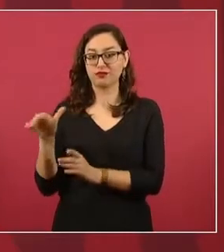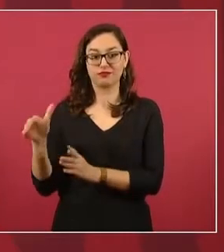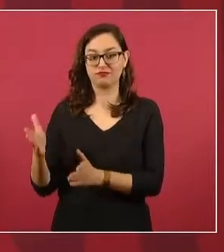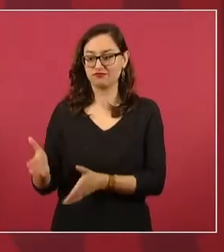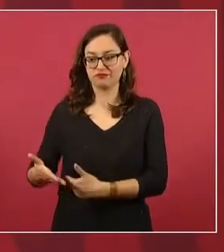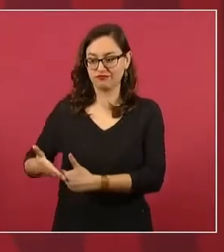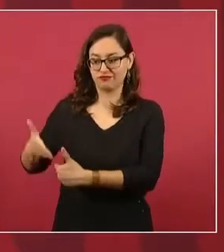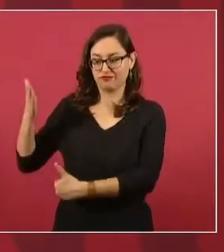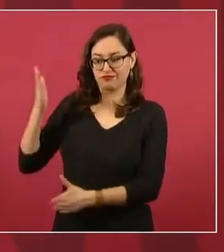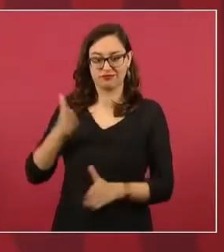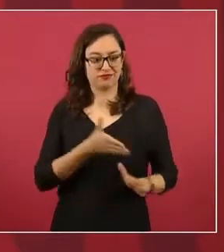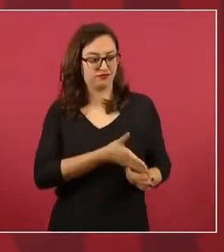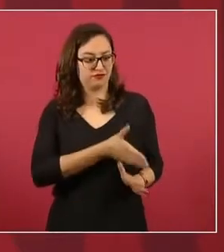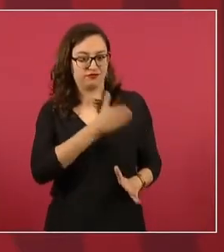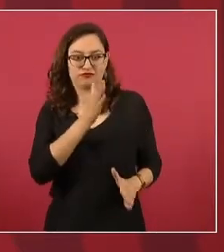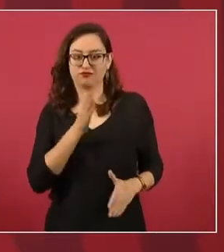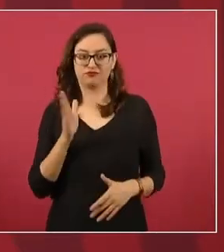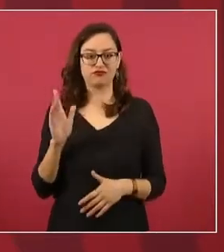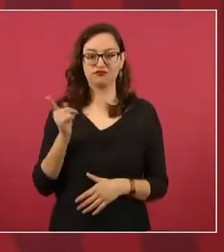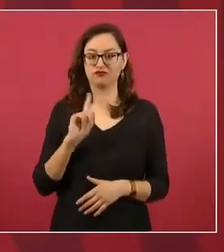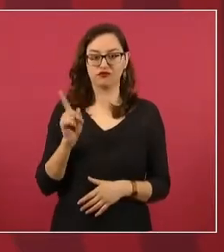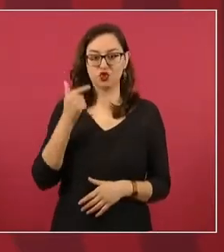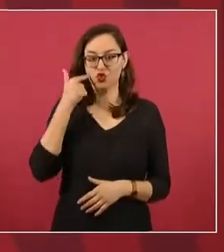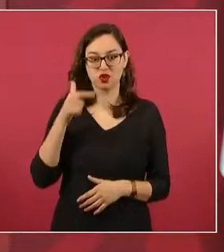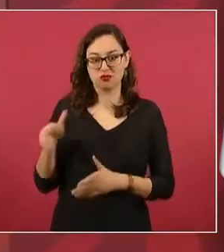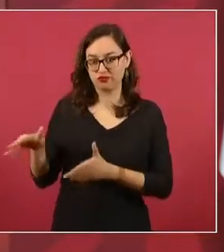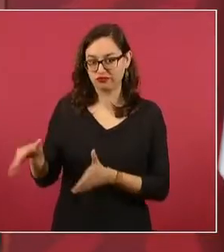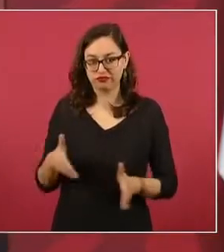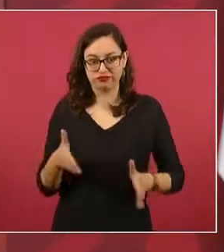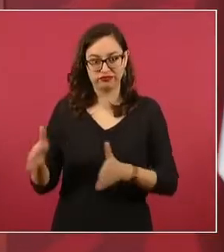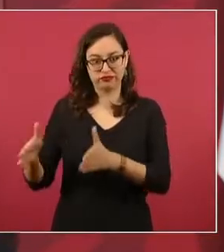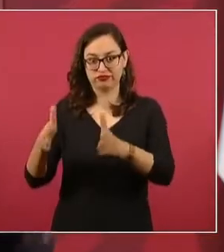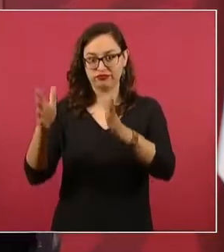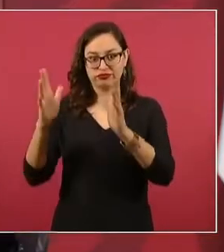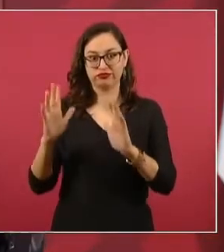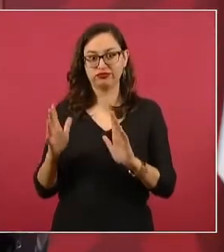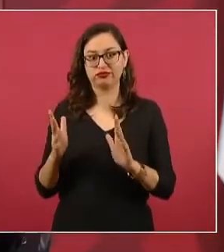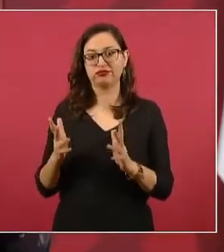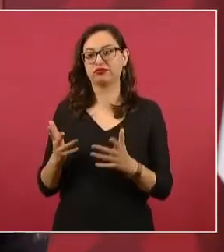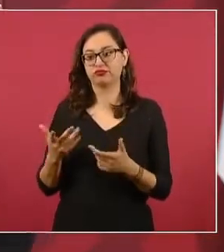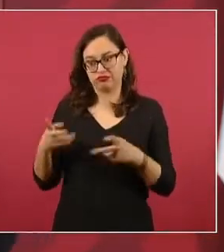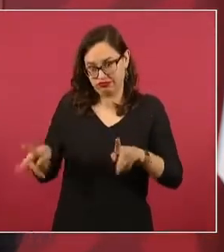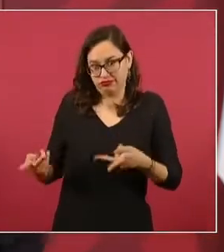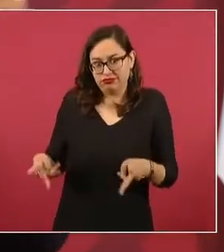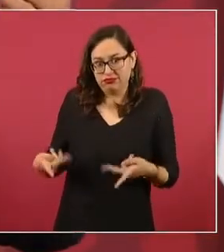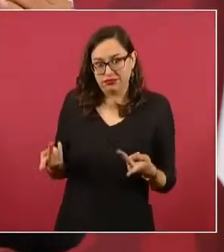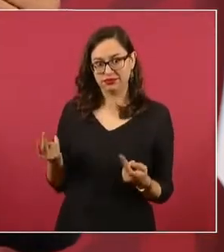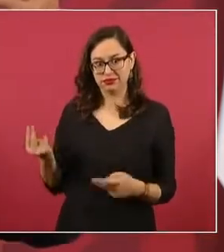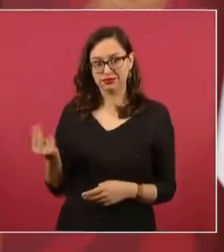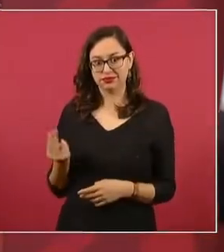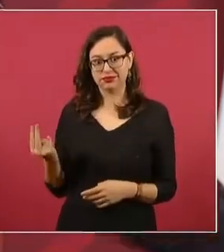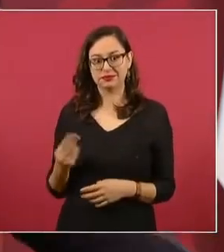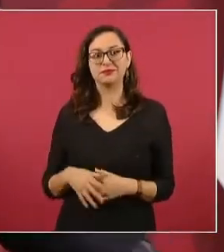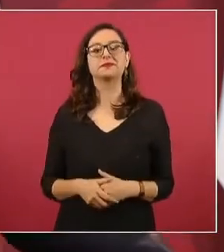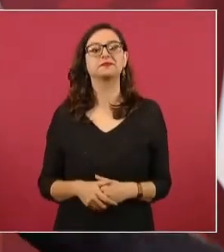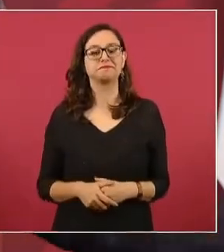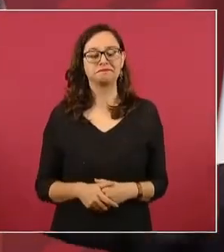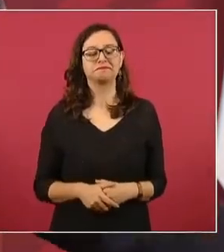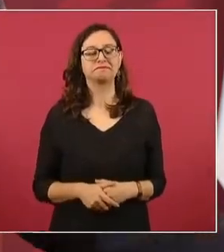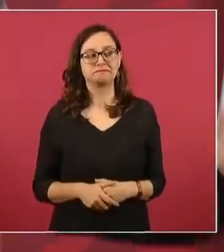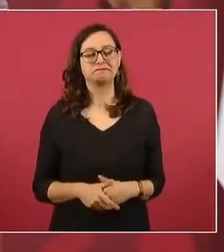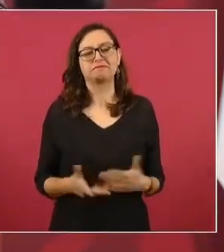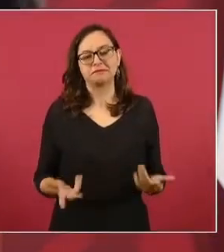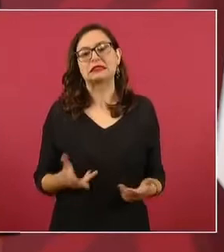libramiento, sino que quieren que siga pasando la carretera. Entonces ya autoricé de que se amplía la carretera,